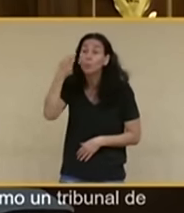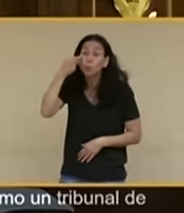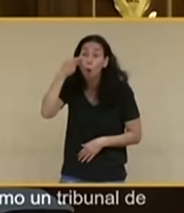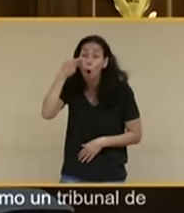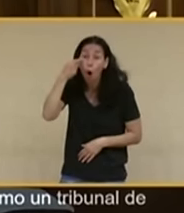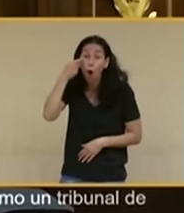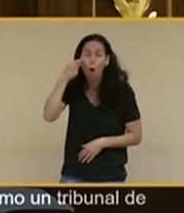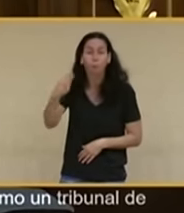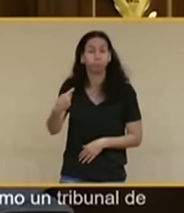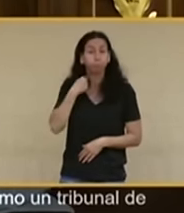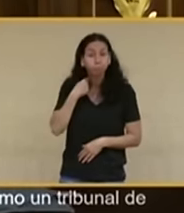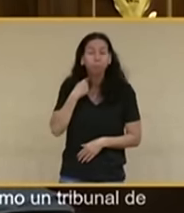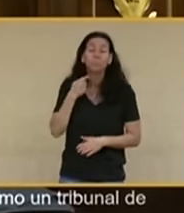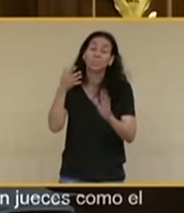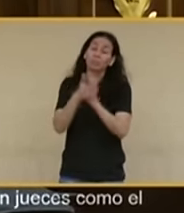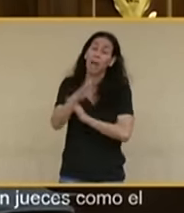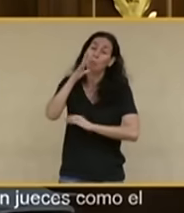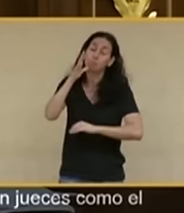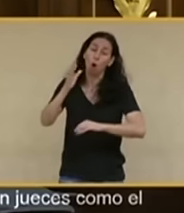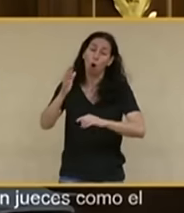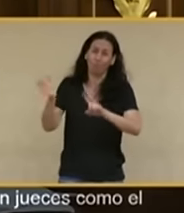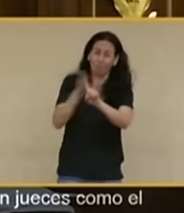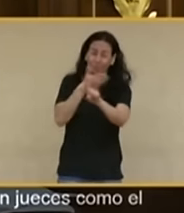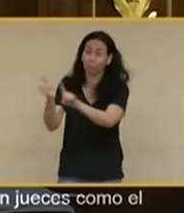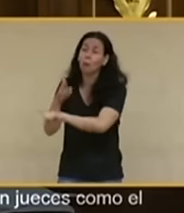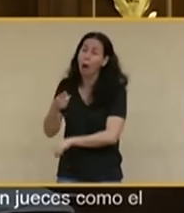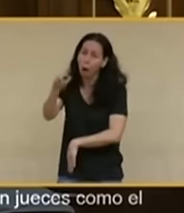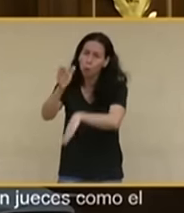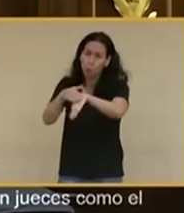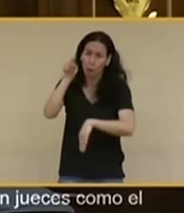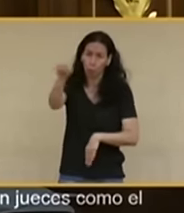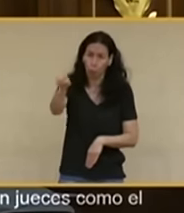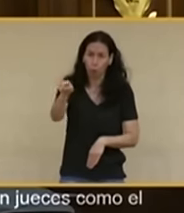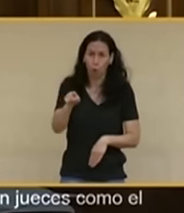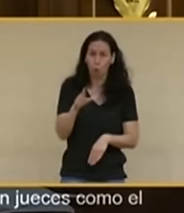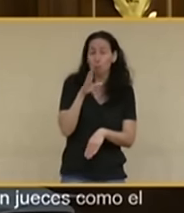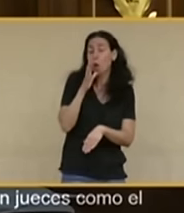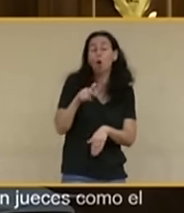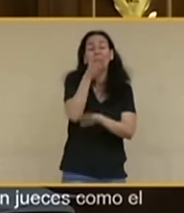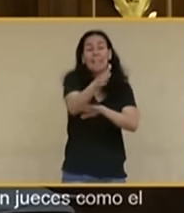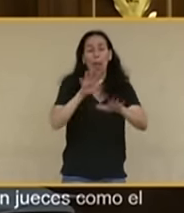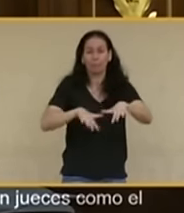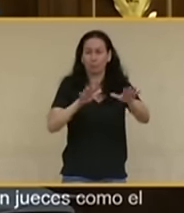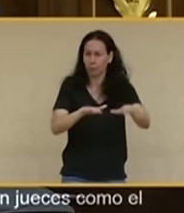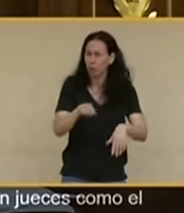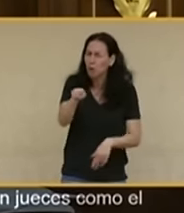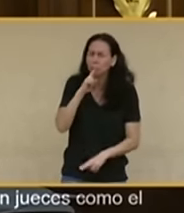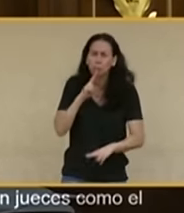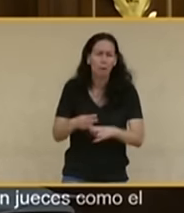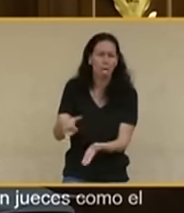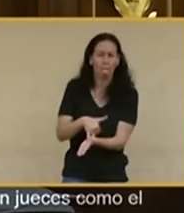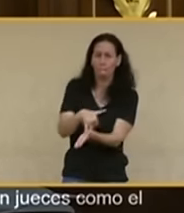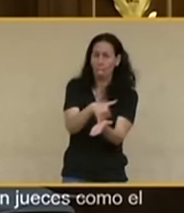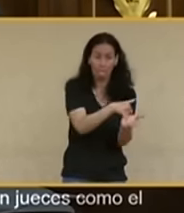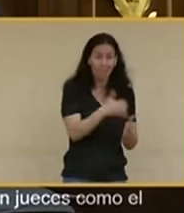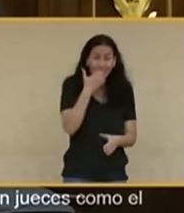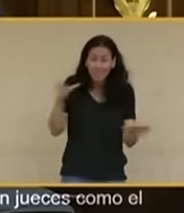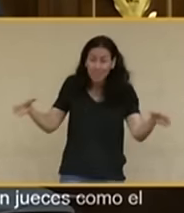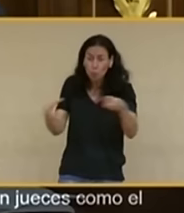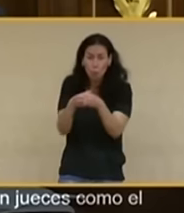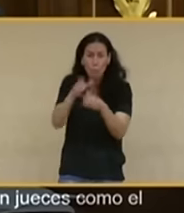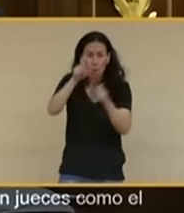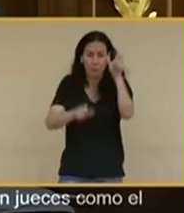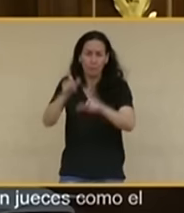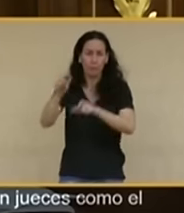una carga policial fue por culpa suya por haber pedido en una manifestación la libertad de Pablo Hasél. Muy débil sería la democracia si pandas de energúmenos como